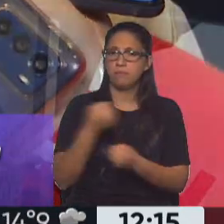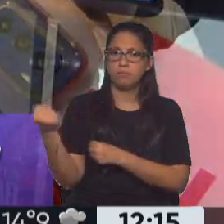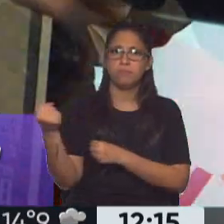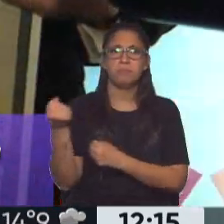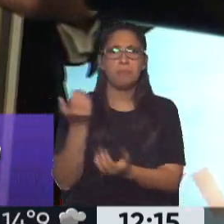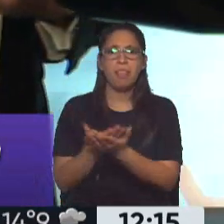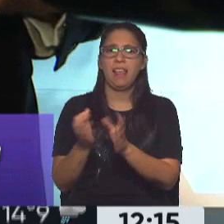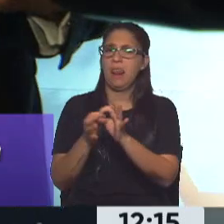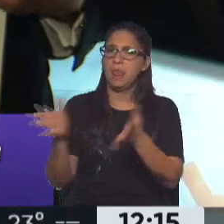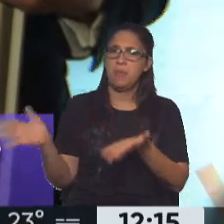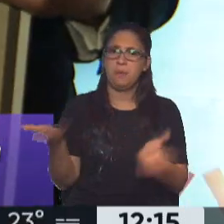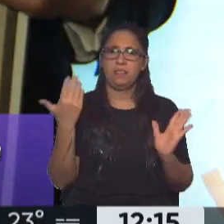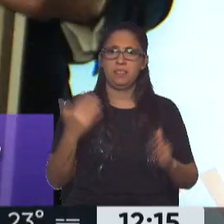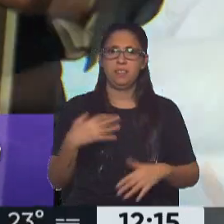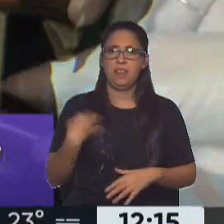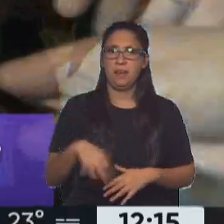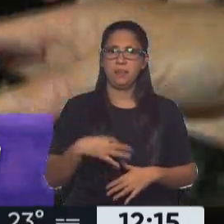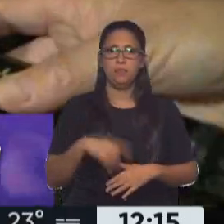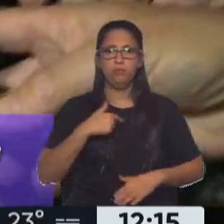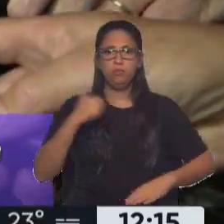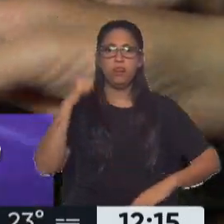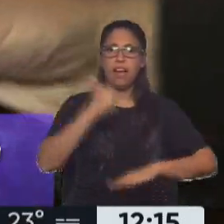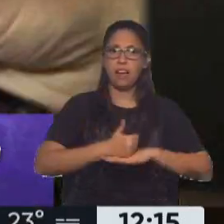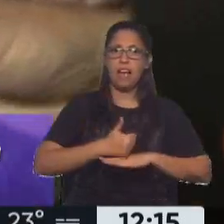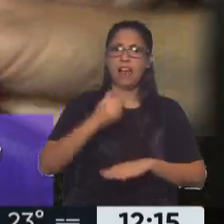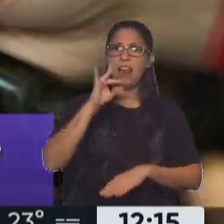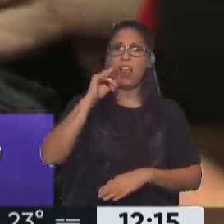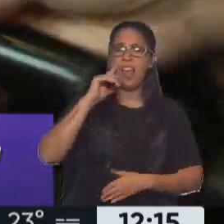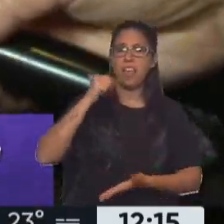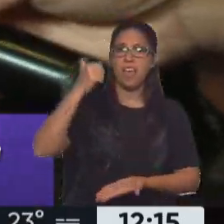su liberación. Estoy acá en la DAIA